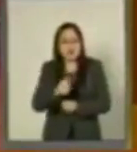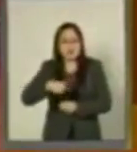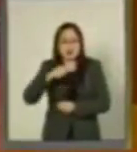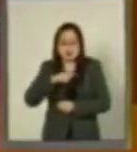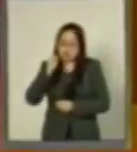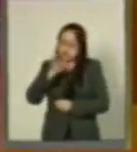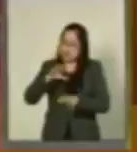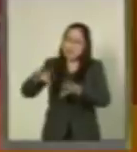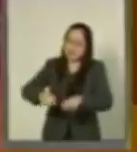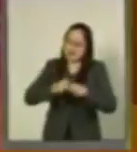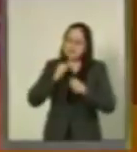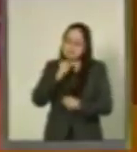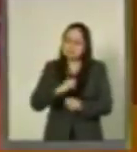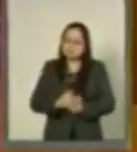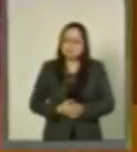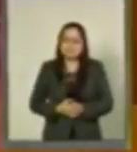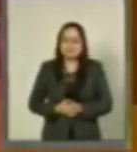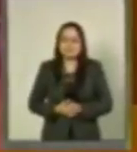sí los detuvimos.